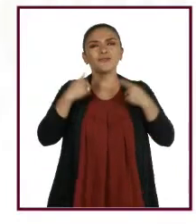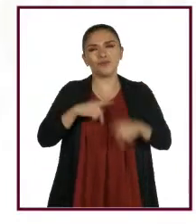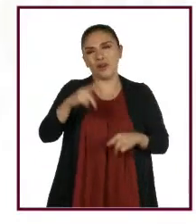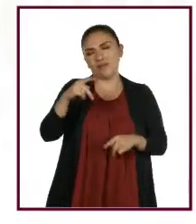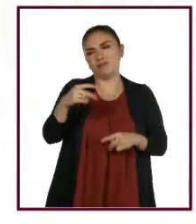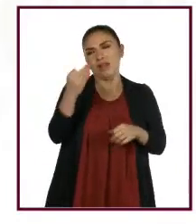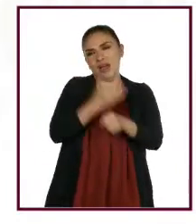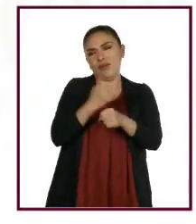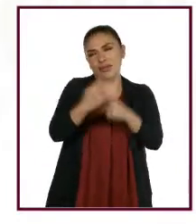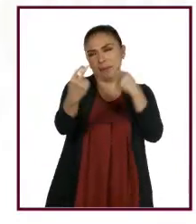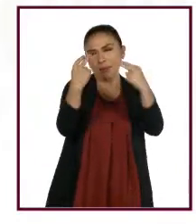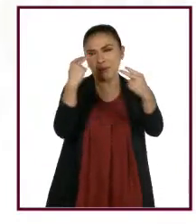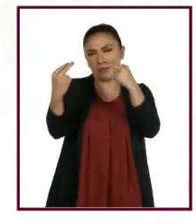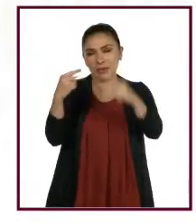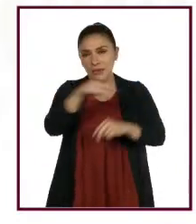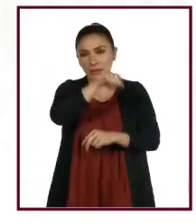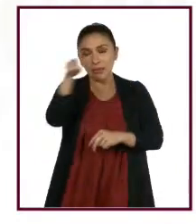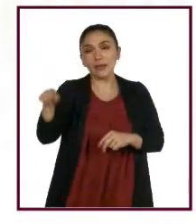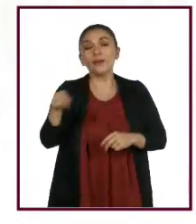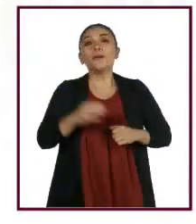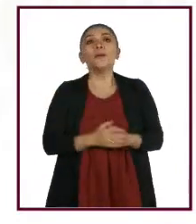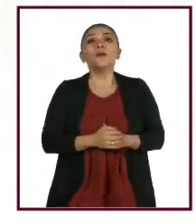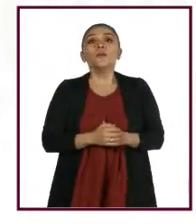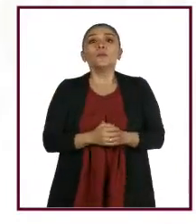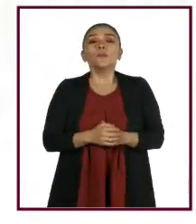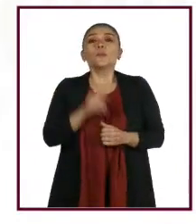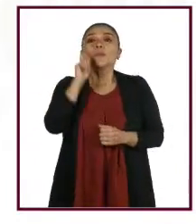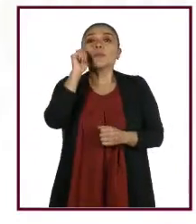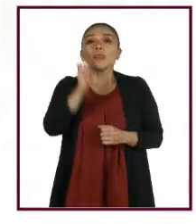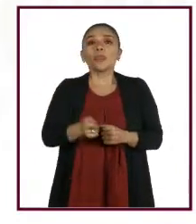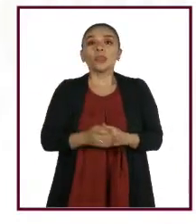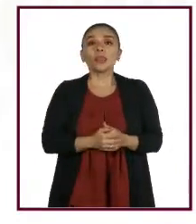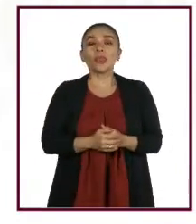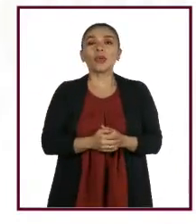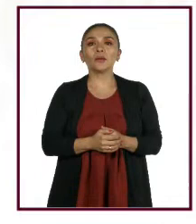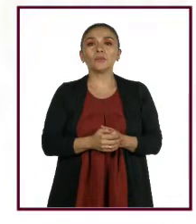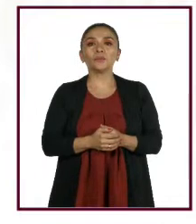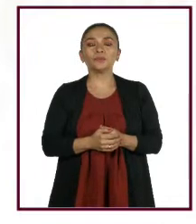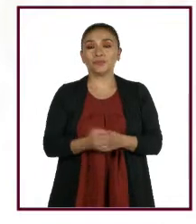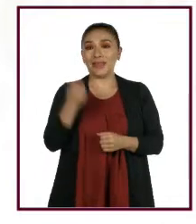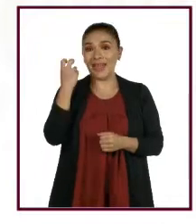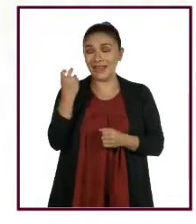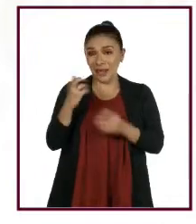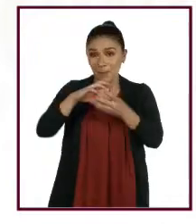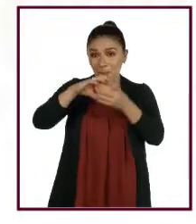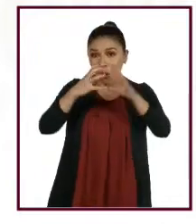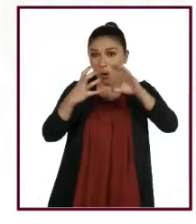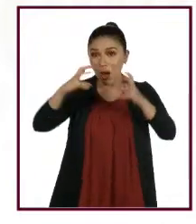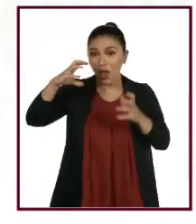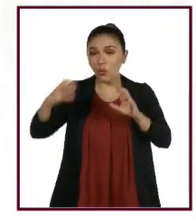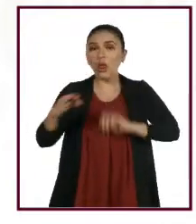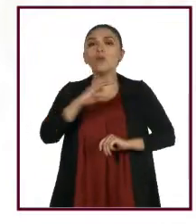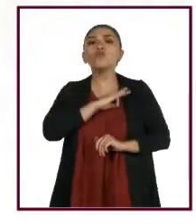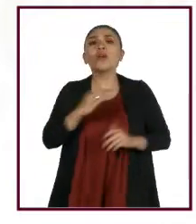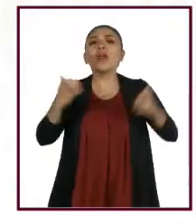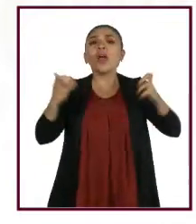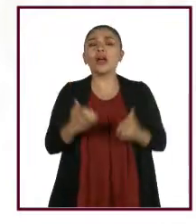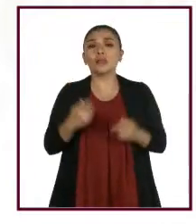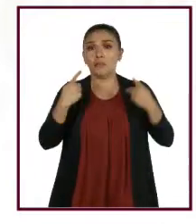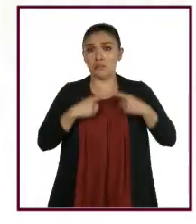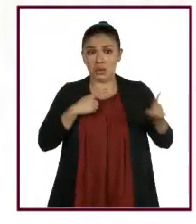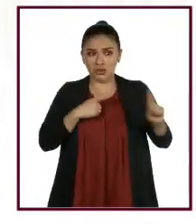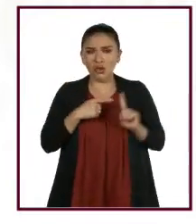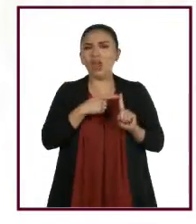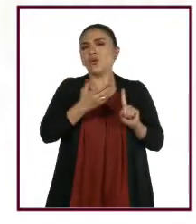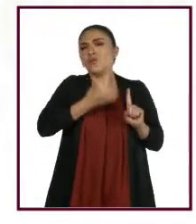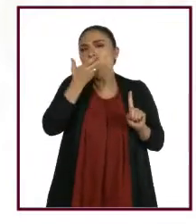que nos estén viendo en este momento. Este tipo de moléculas generan que una persona que las